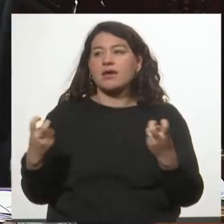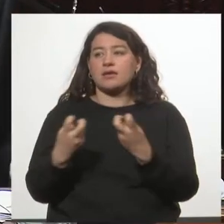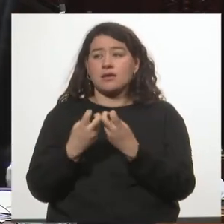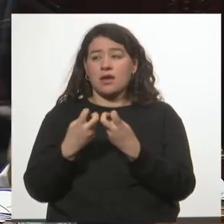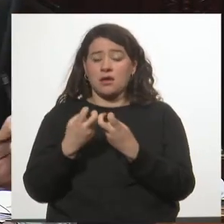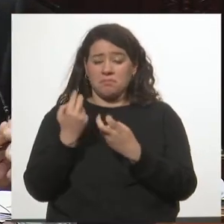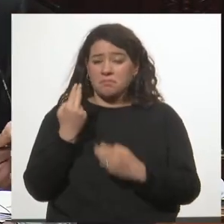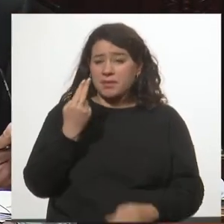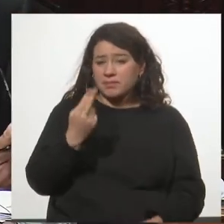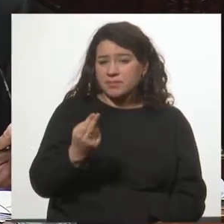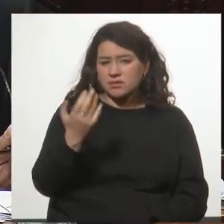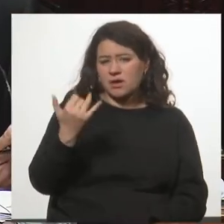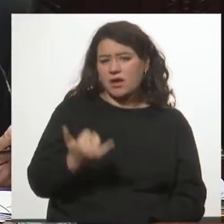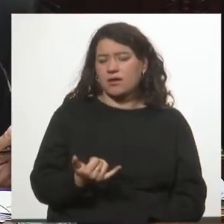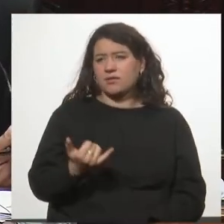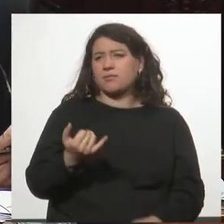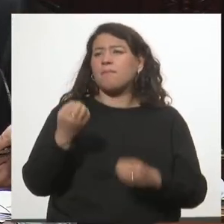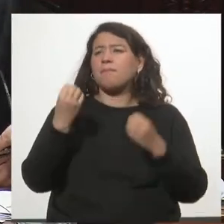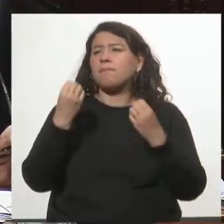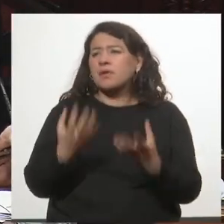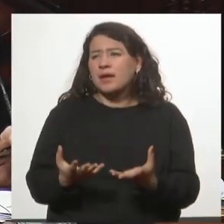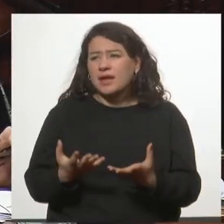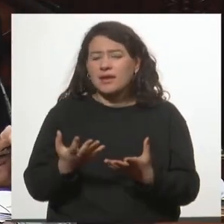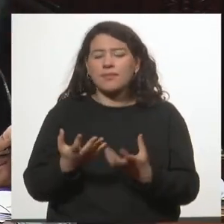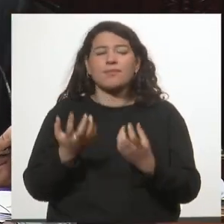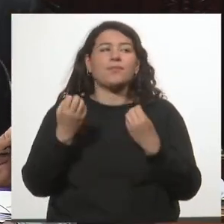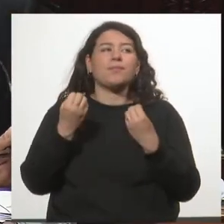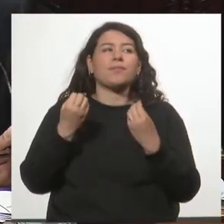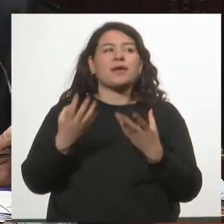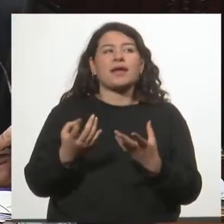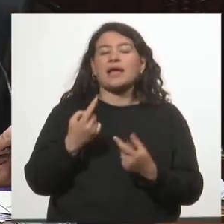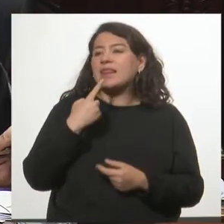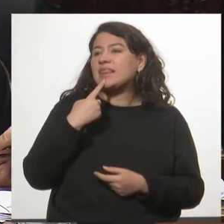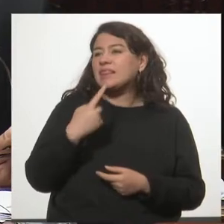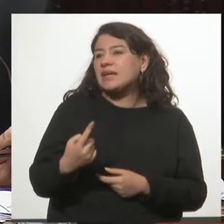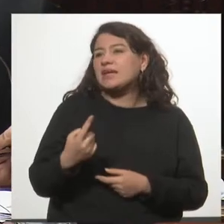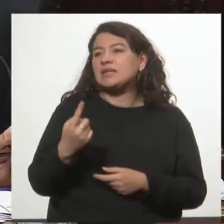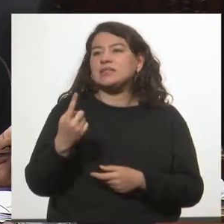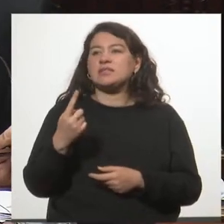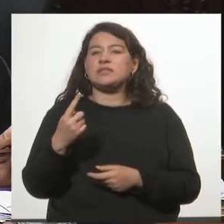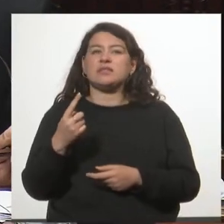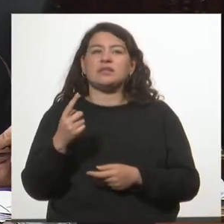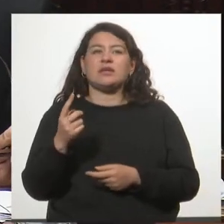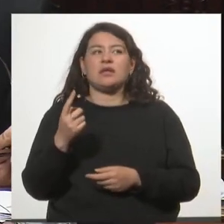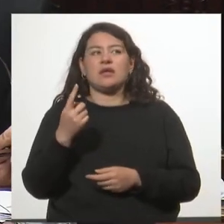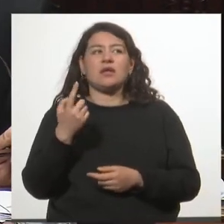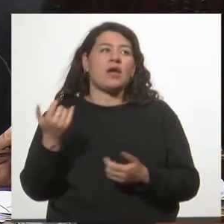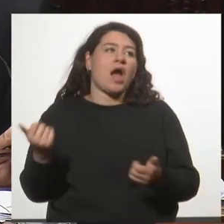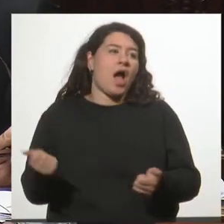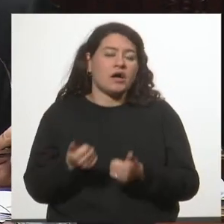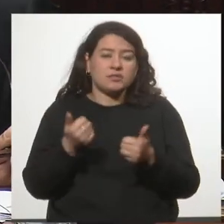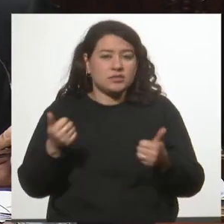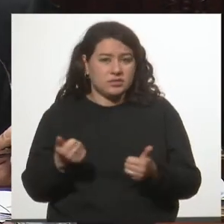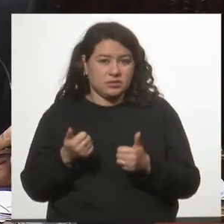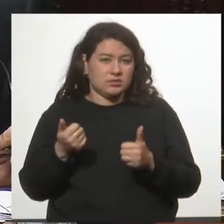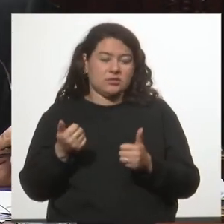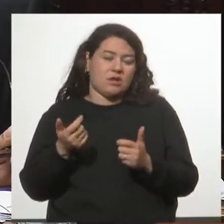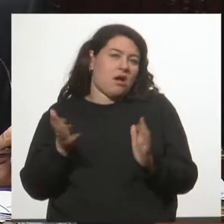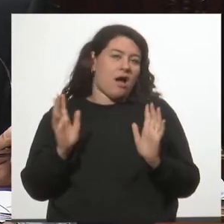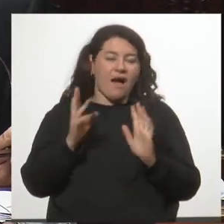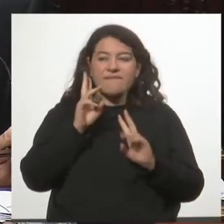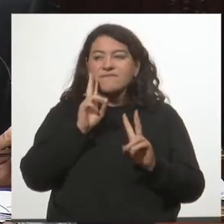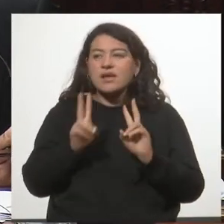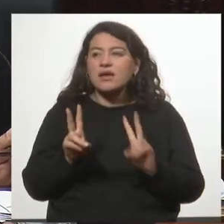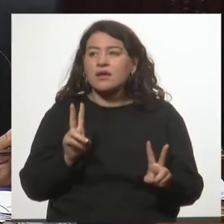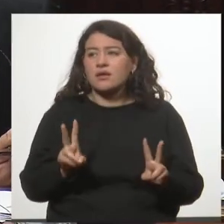autoriza porque se trata de cateo cincos y cuestiones menores mira